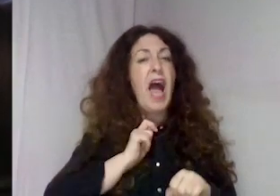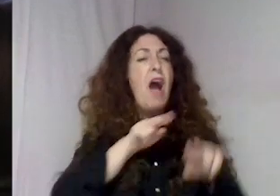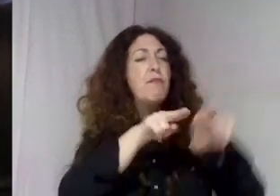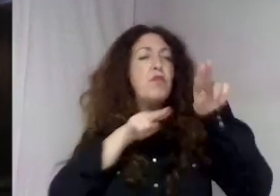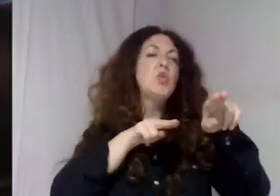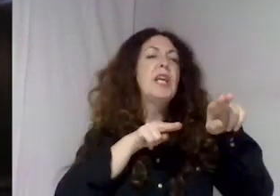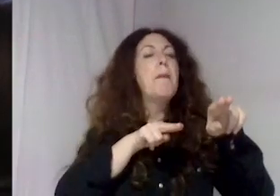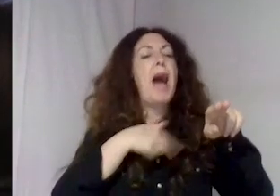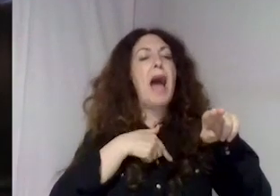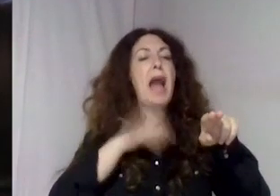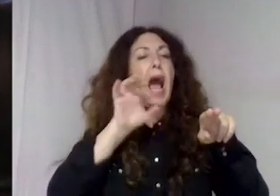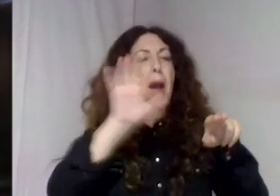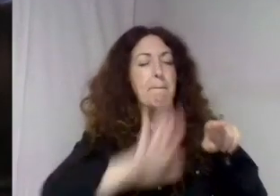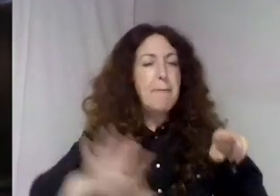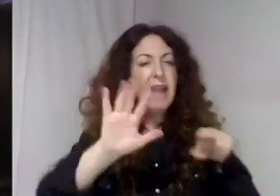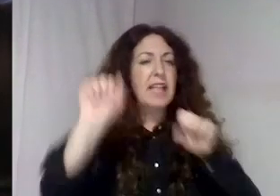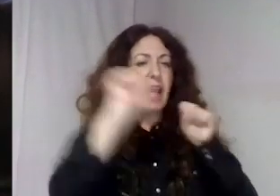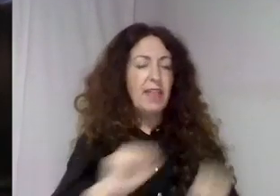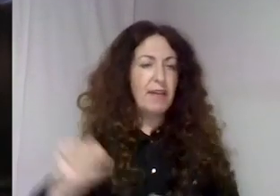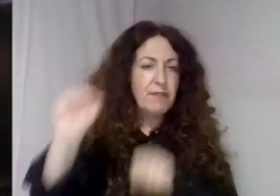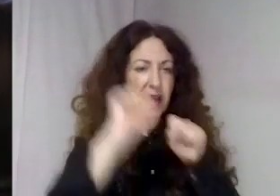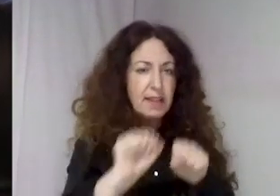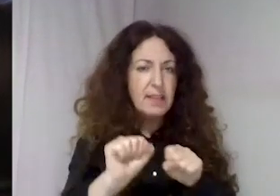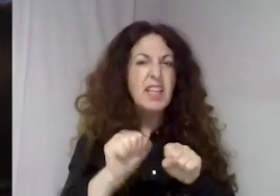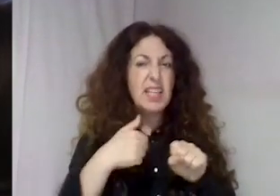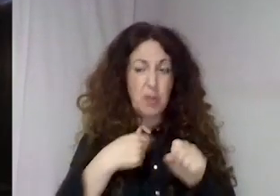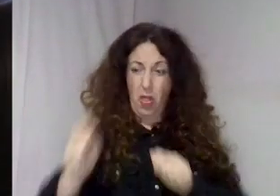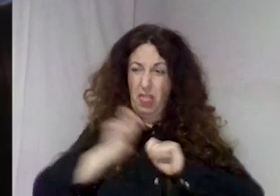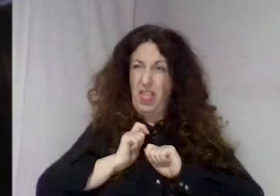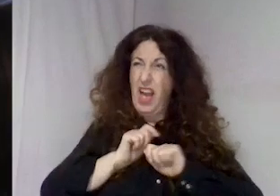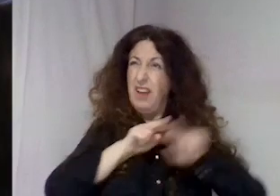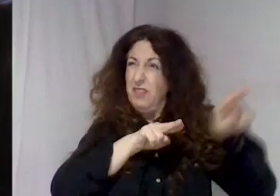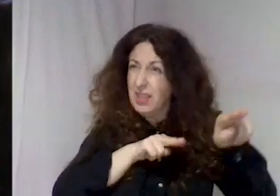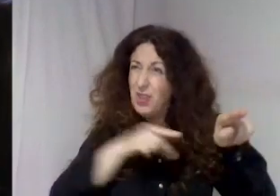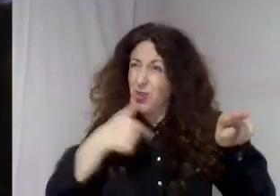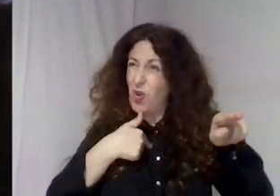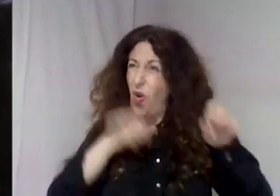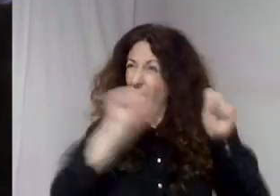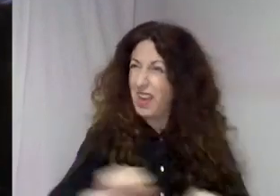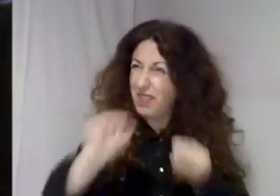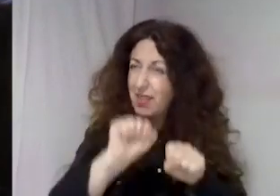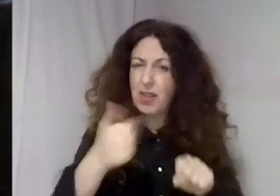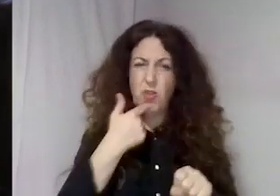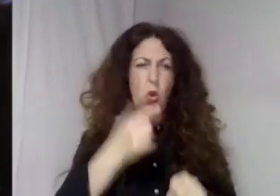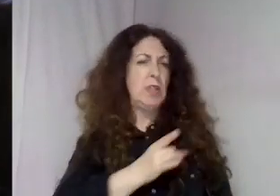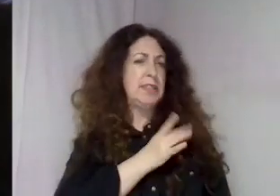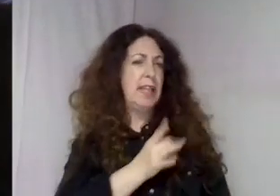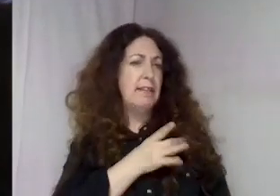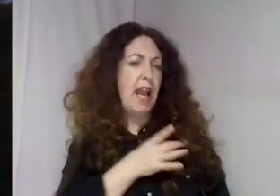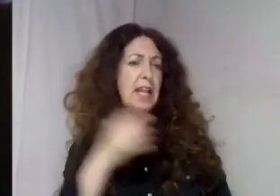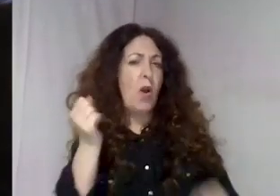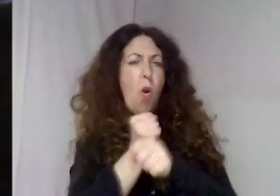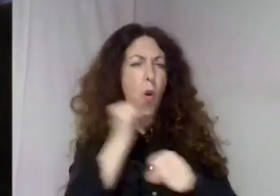sea, uno tiene que hacer una introspección diciendo yo en ningún momento, en ninguna condición, soy un asesino. Y fijaos que